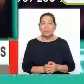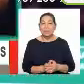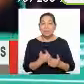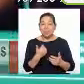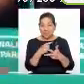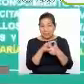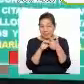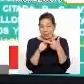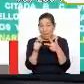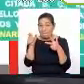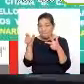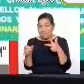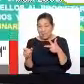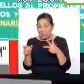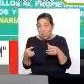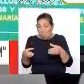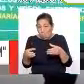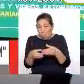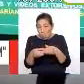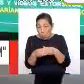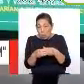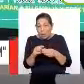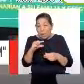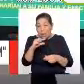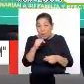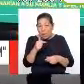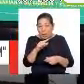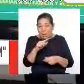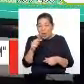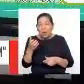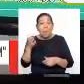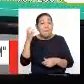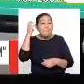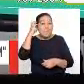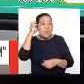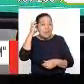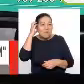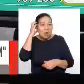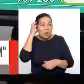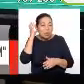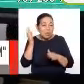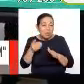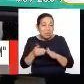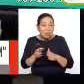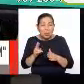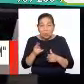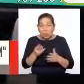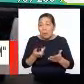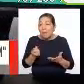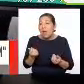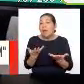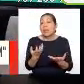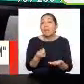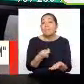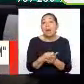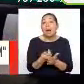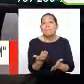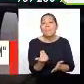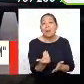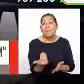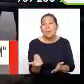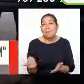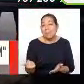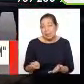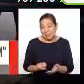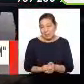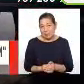Estas 3 personas integrantes de esta banda, Los Gallegos de San Juan de Miraflores, están inmersos en la comisión del delito de extorsión agravada. Para poderle